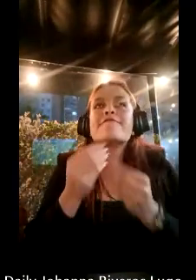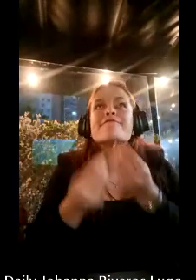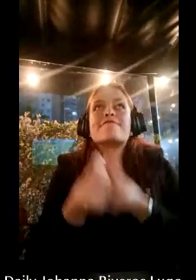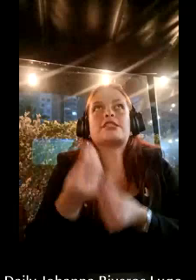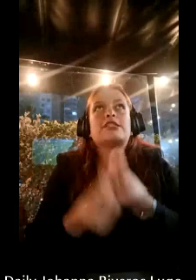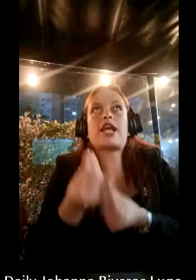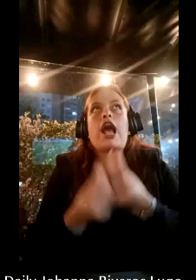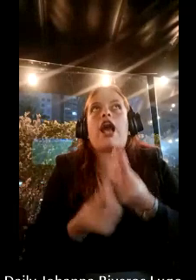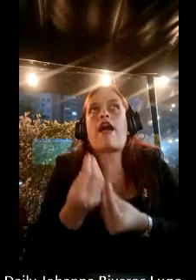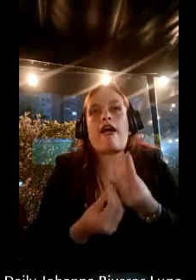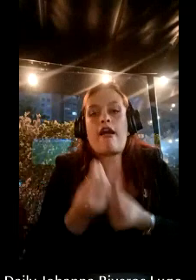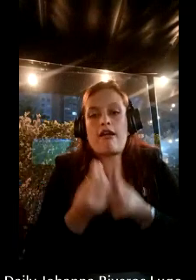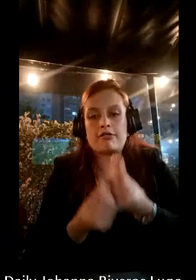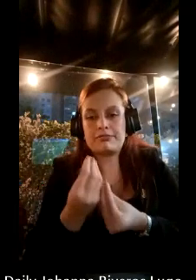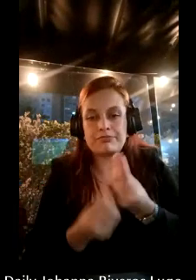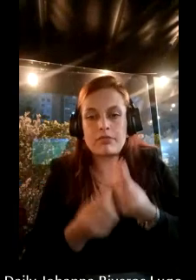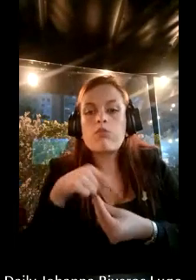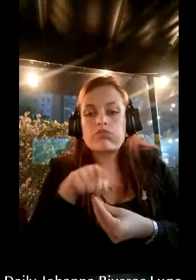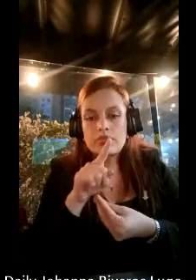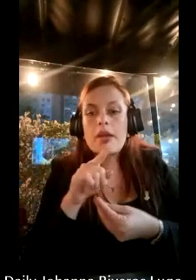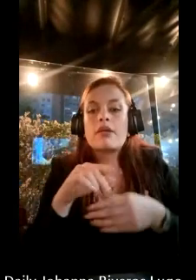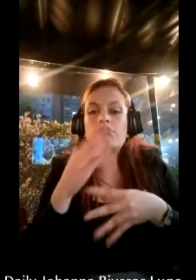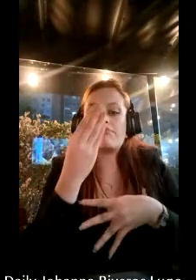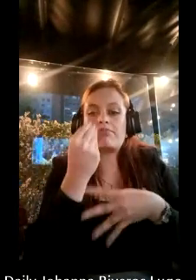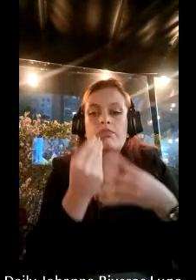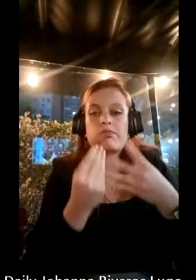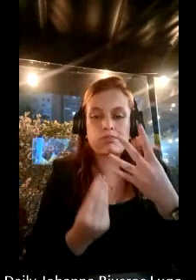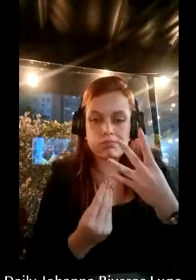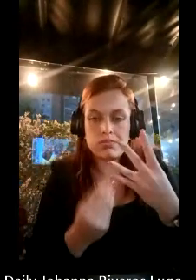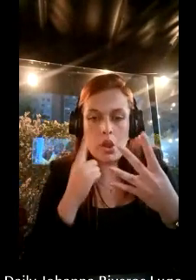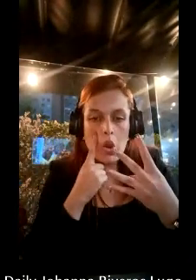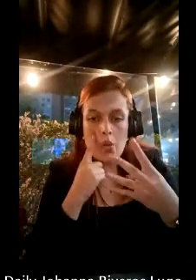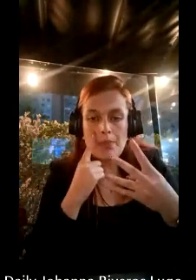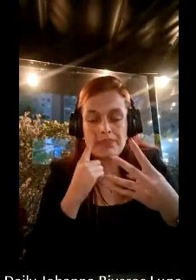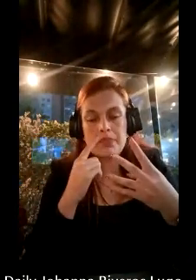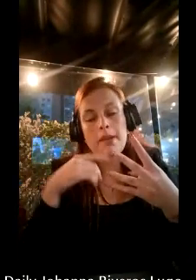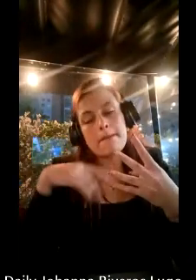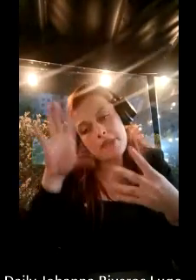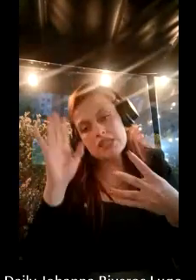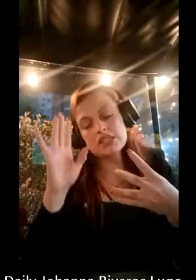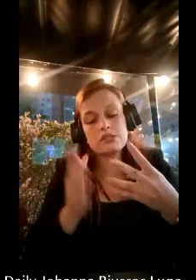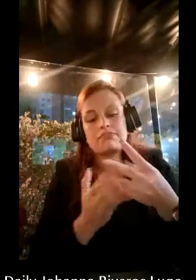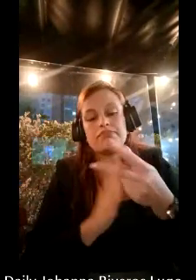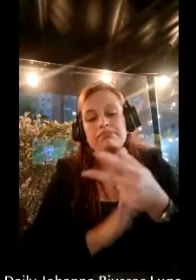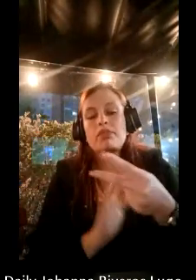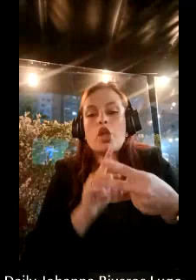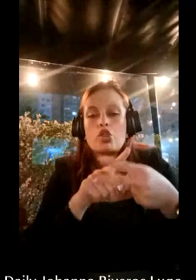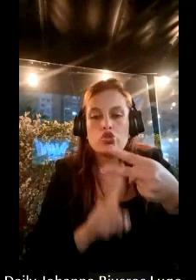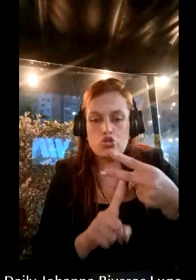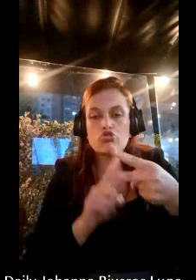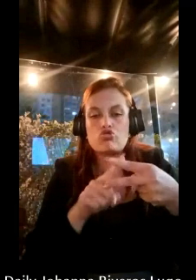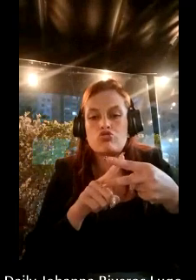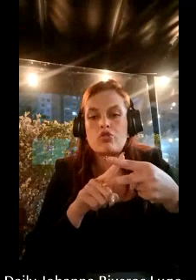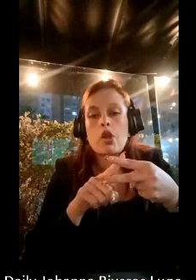La física se clasifica en dos grandes campos o ramas, que son la clásica y la moderna.